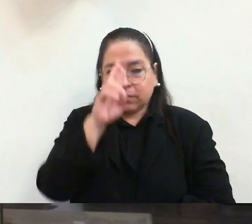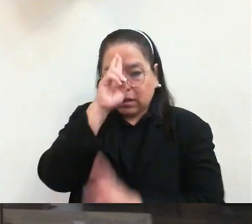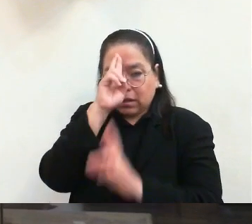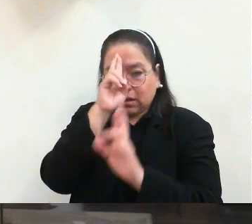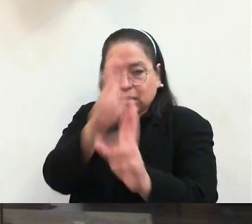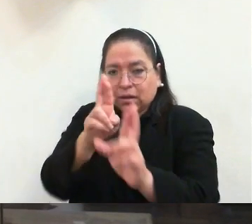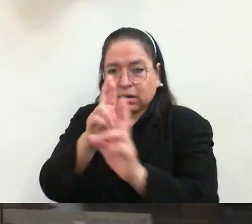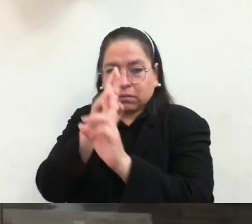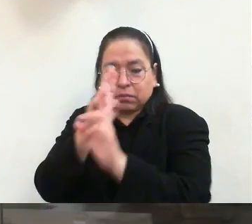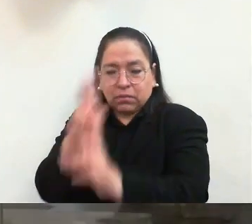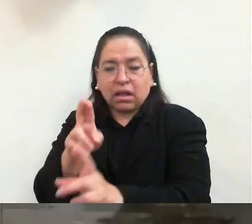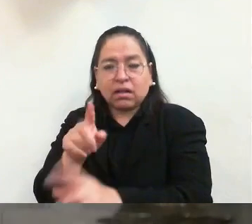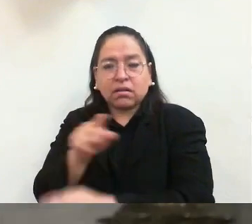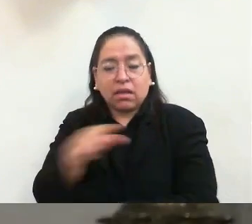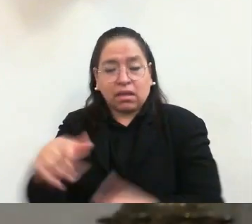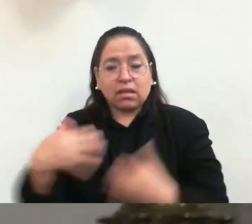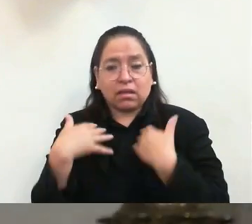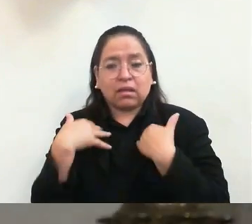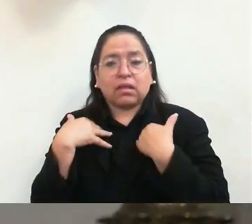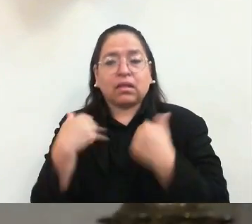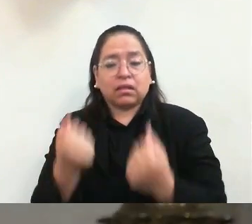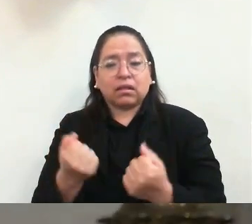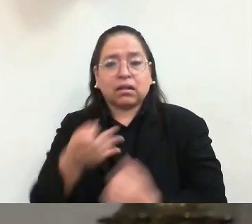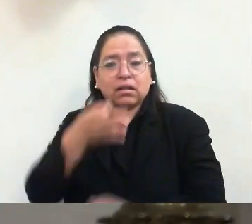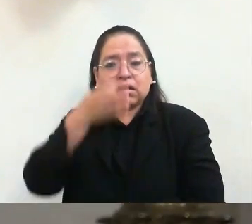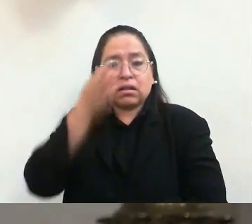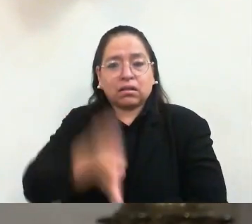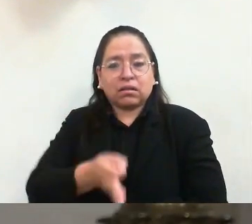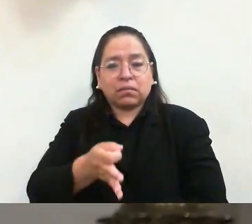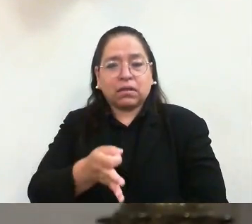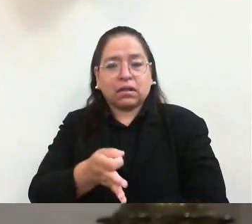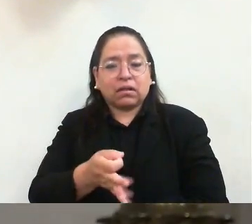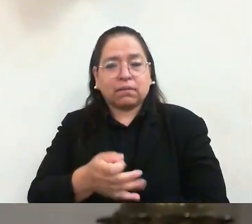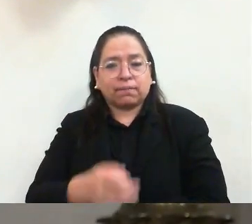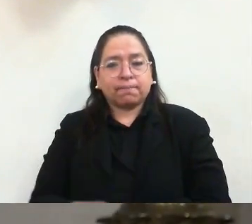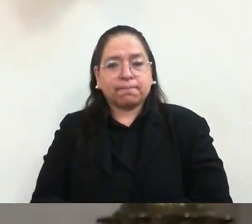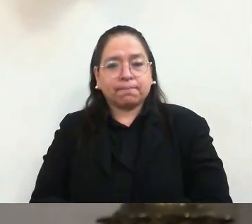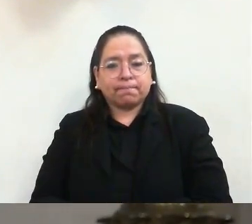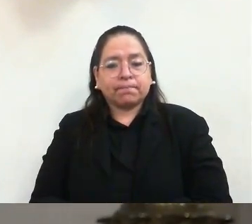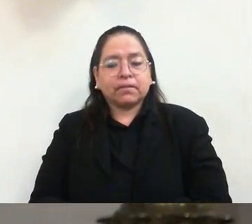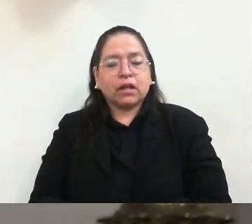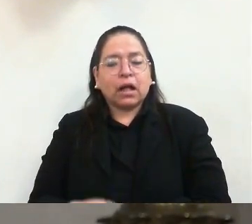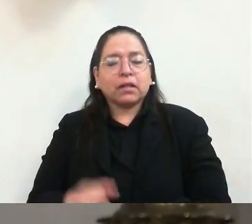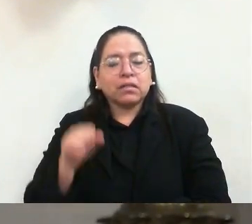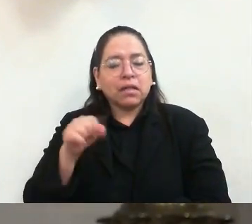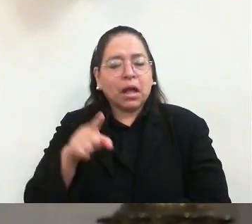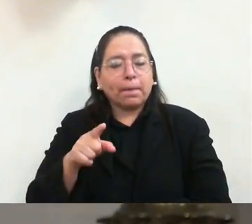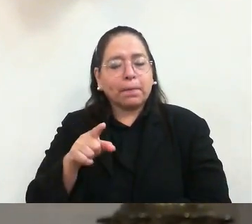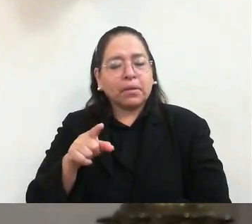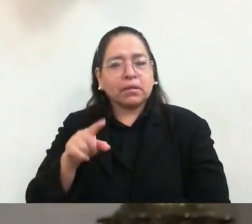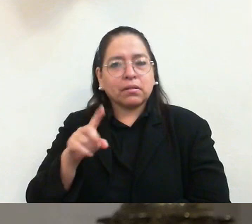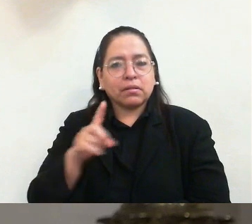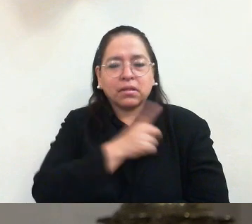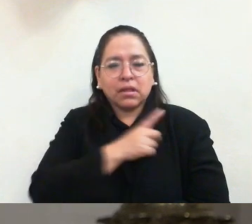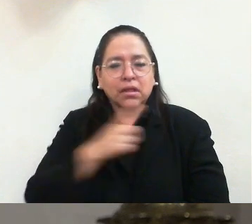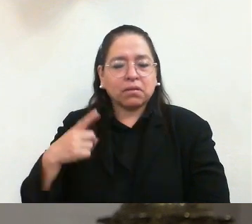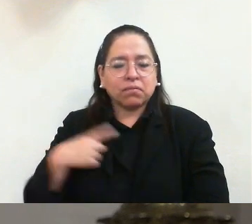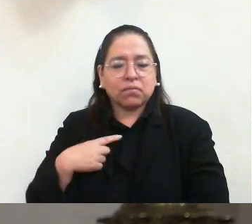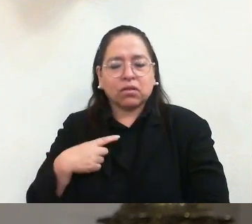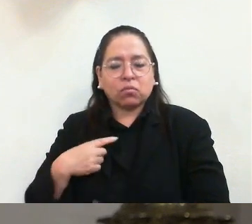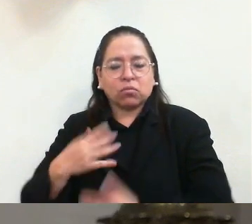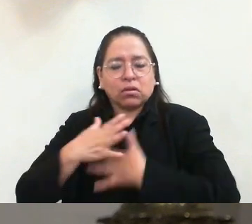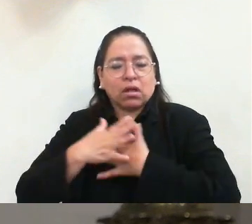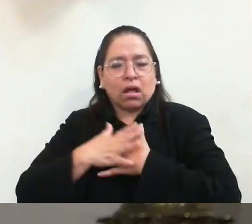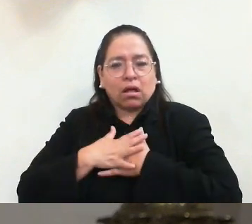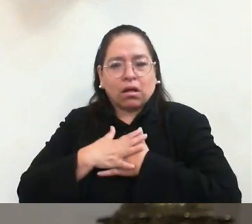comprendida aceptada y sobre todo muy amada porque hoy